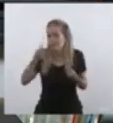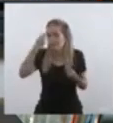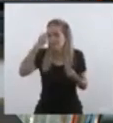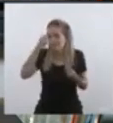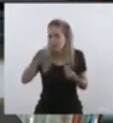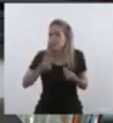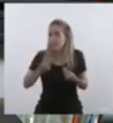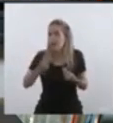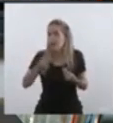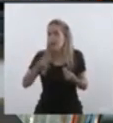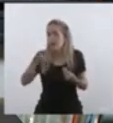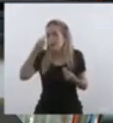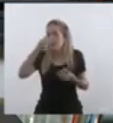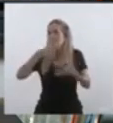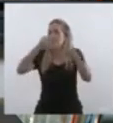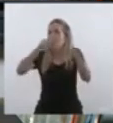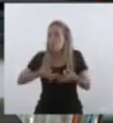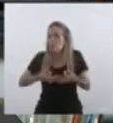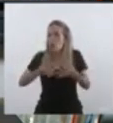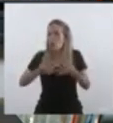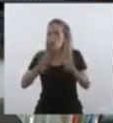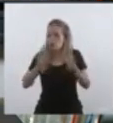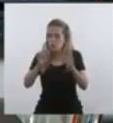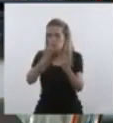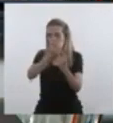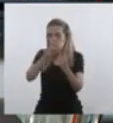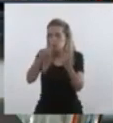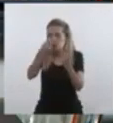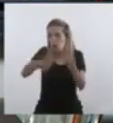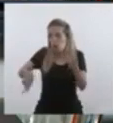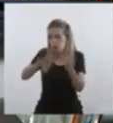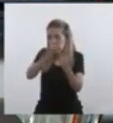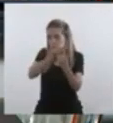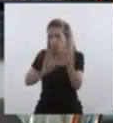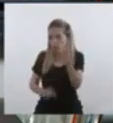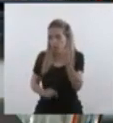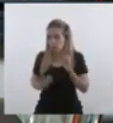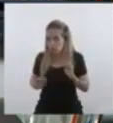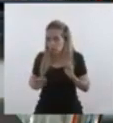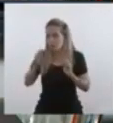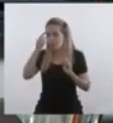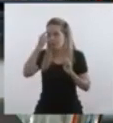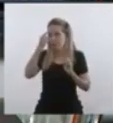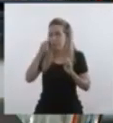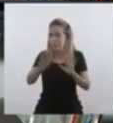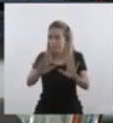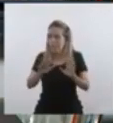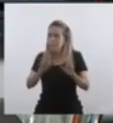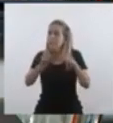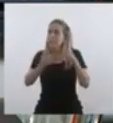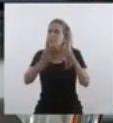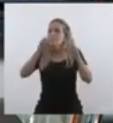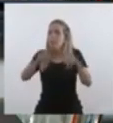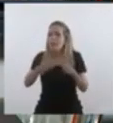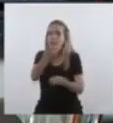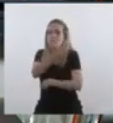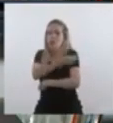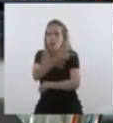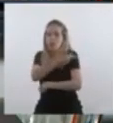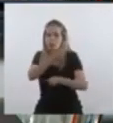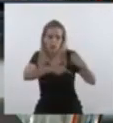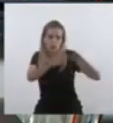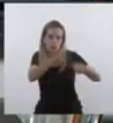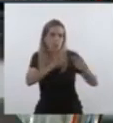que queremos garantizar. Dos cosas: no detener el proceso vacunatorio y que el